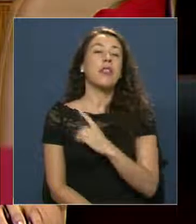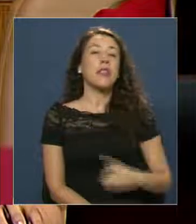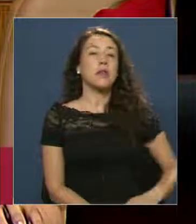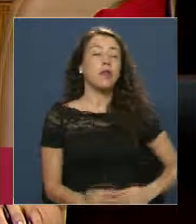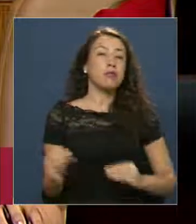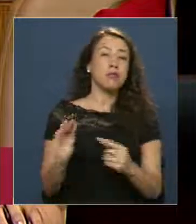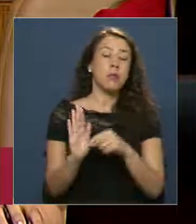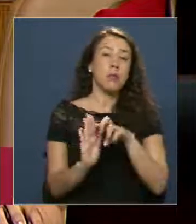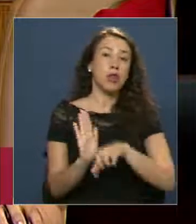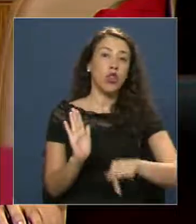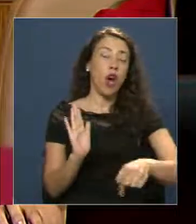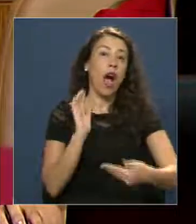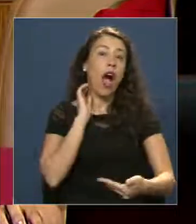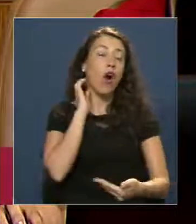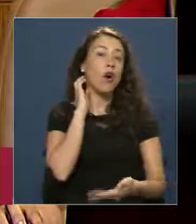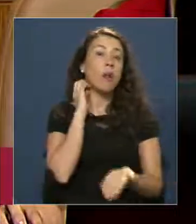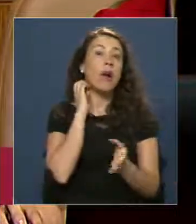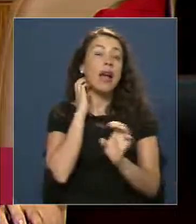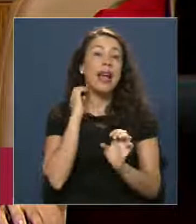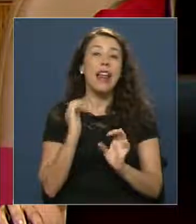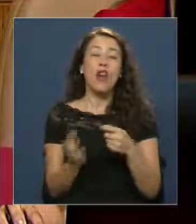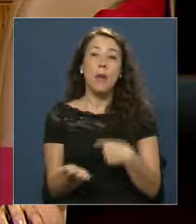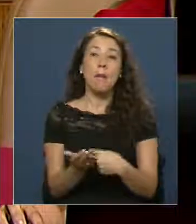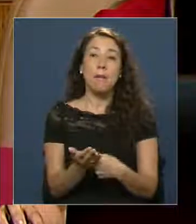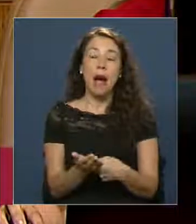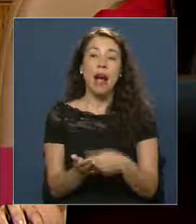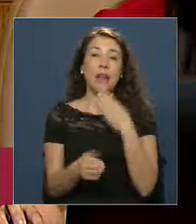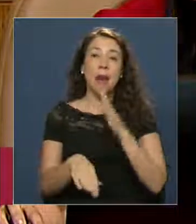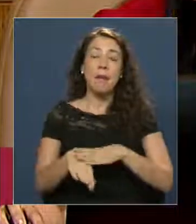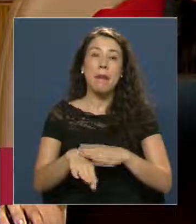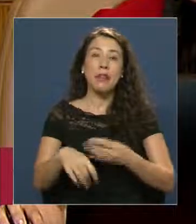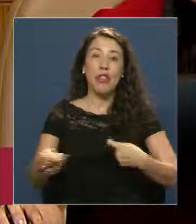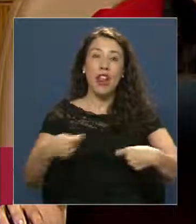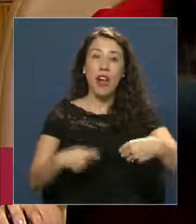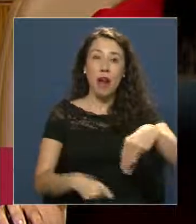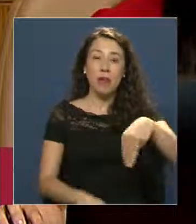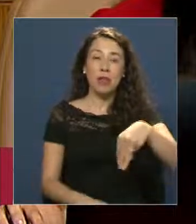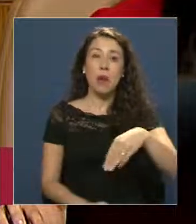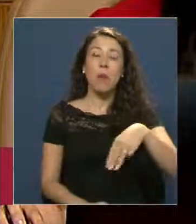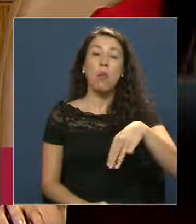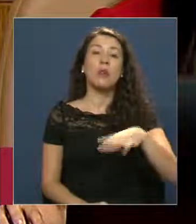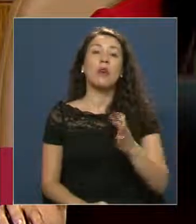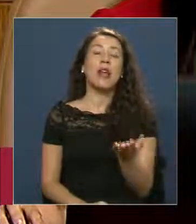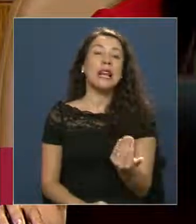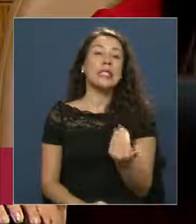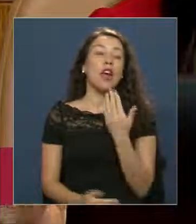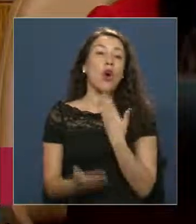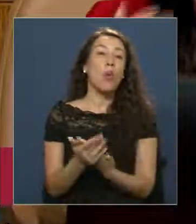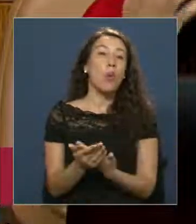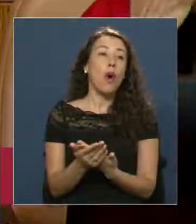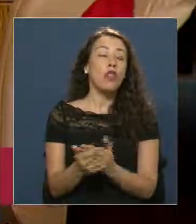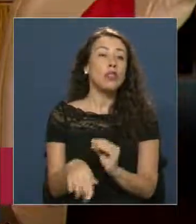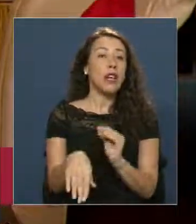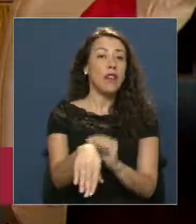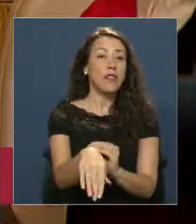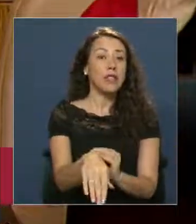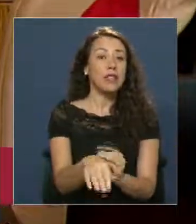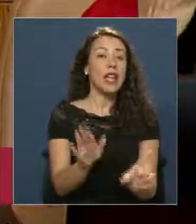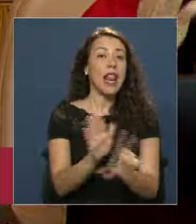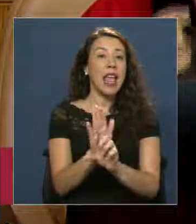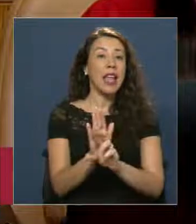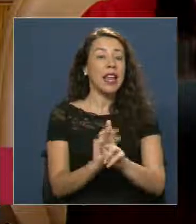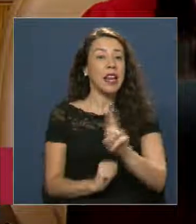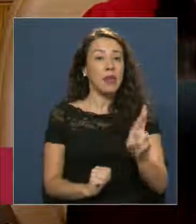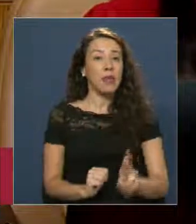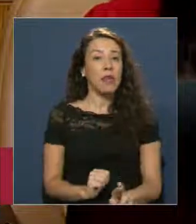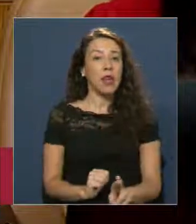este proyecto ahora, porque es en enero donde se paga parte de las patentes municipales. Los municipios deben tener, una vez que se notifique, sea la ley de la